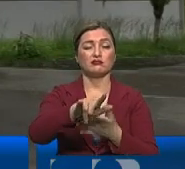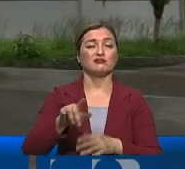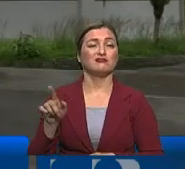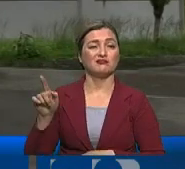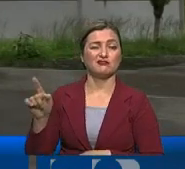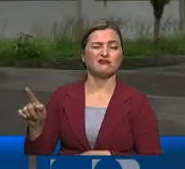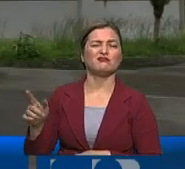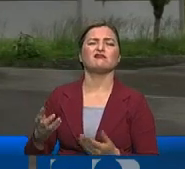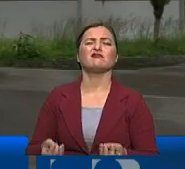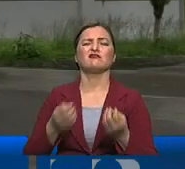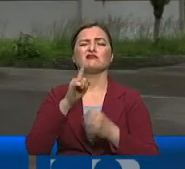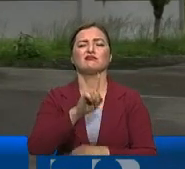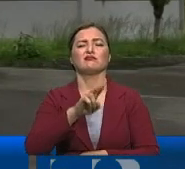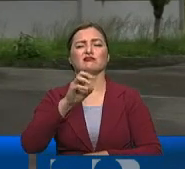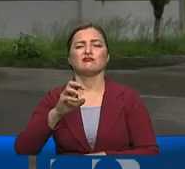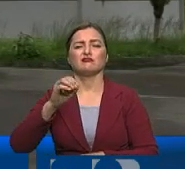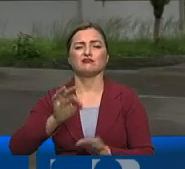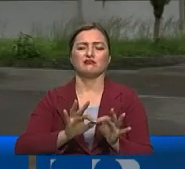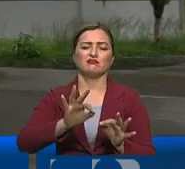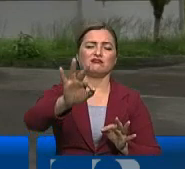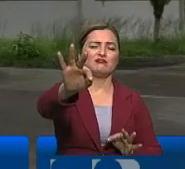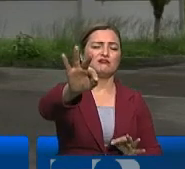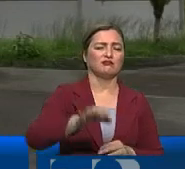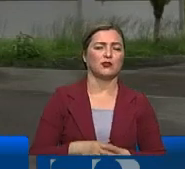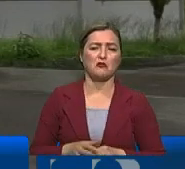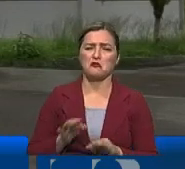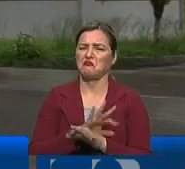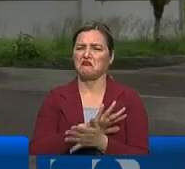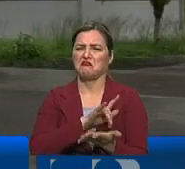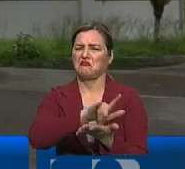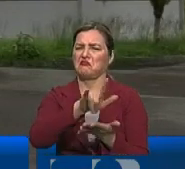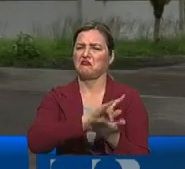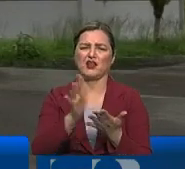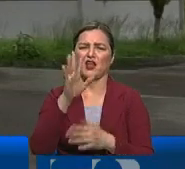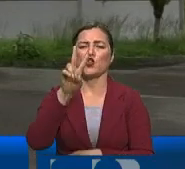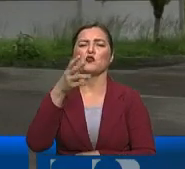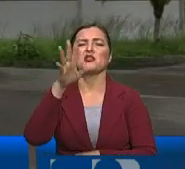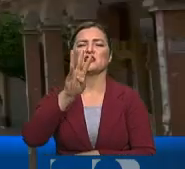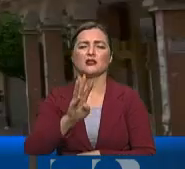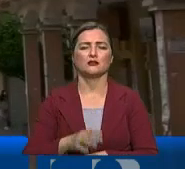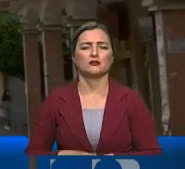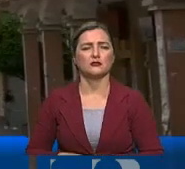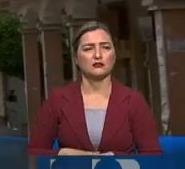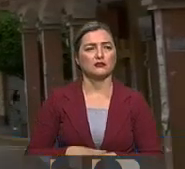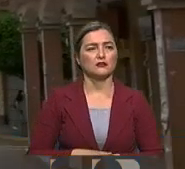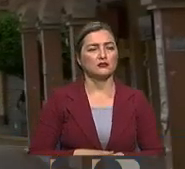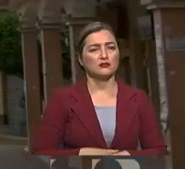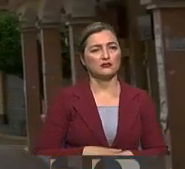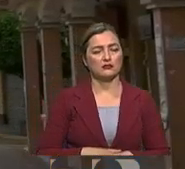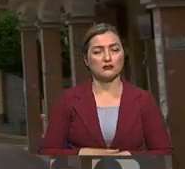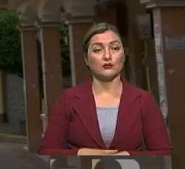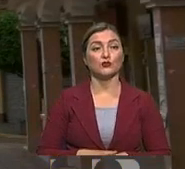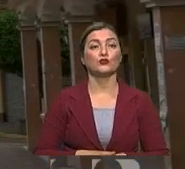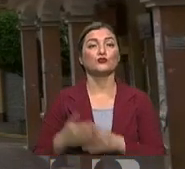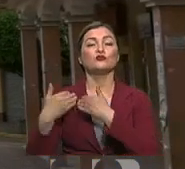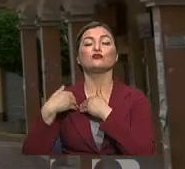Cumbaraza tiene aproximadamente 1.200 metros, pero no está operativa desde el año 2016. La competencia para su